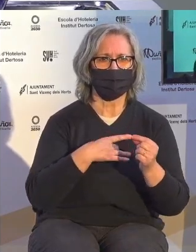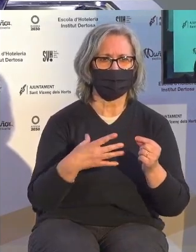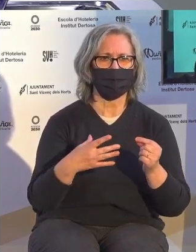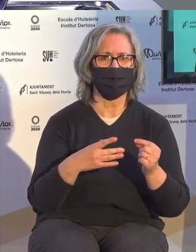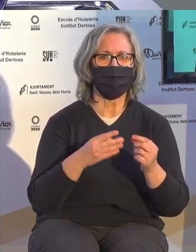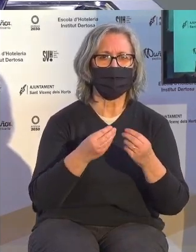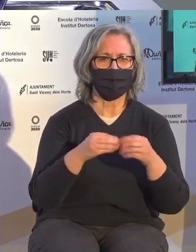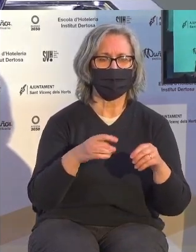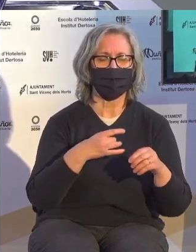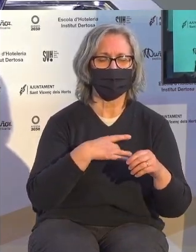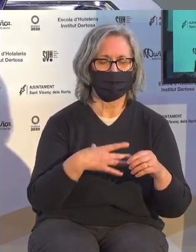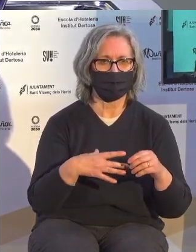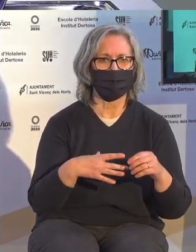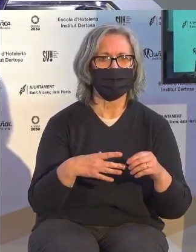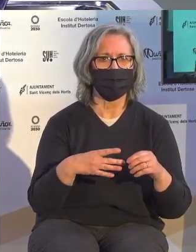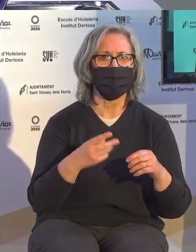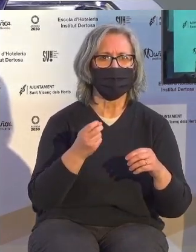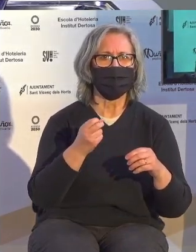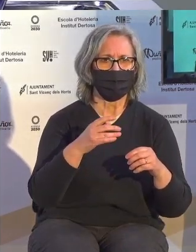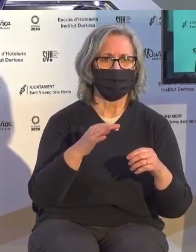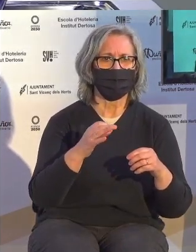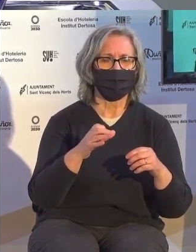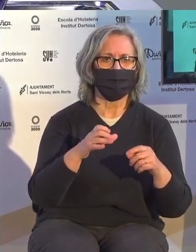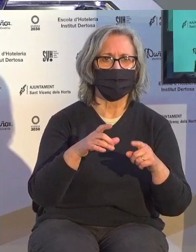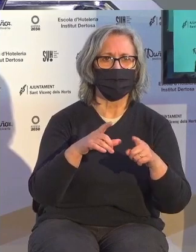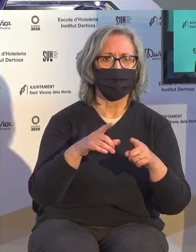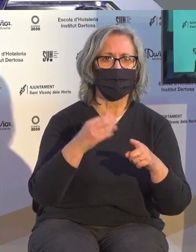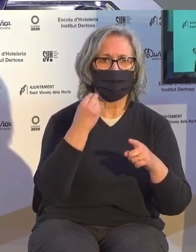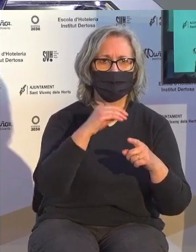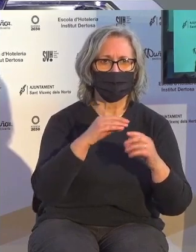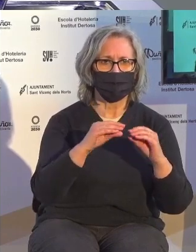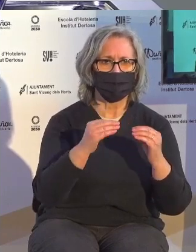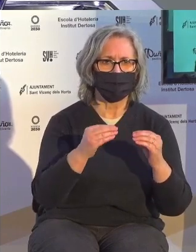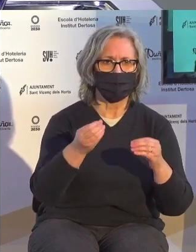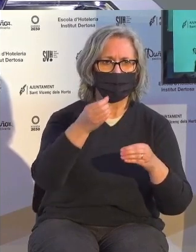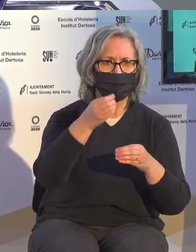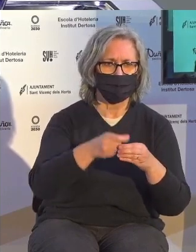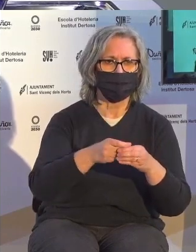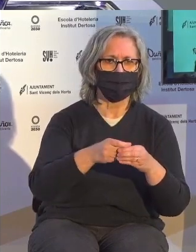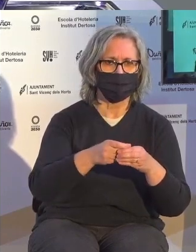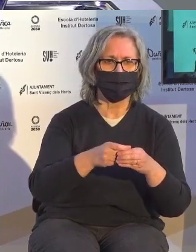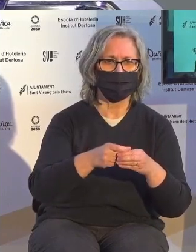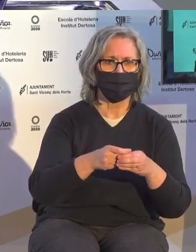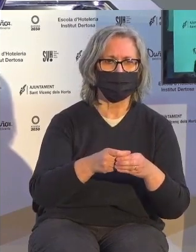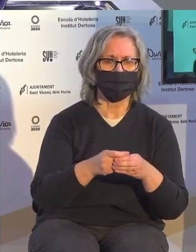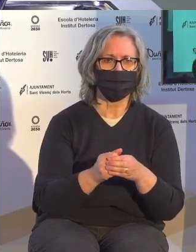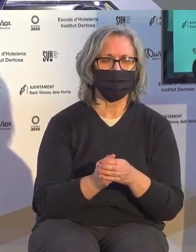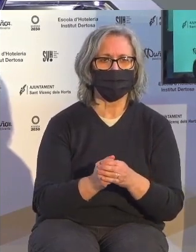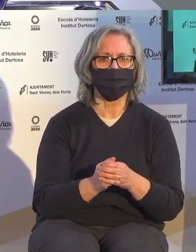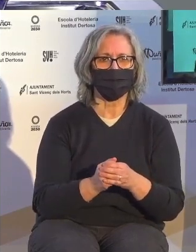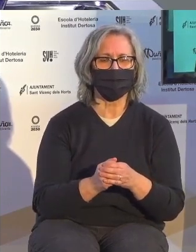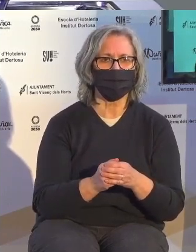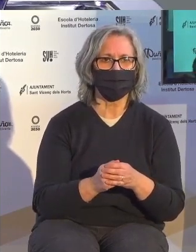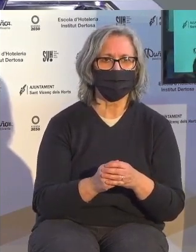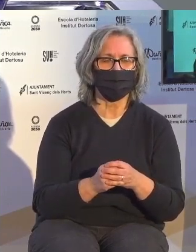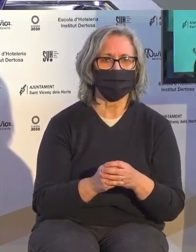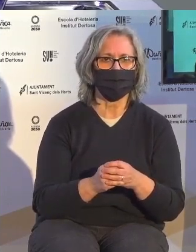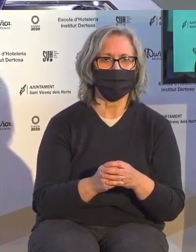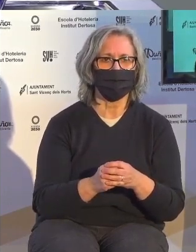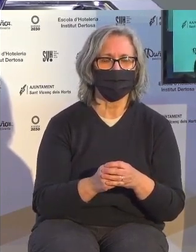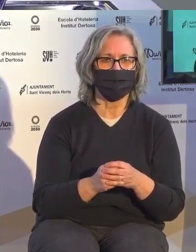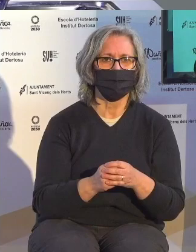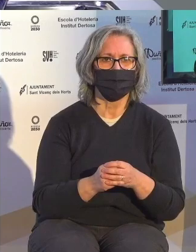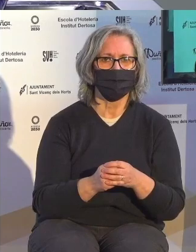esto en el restaurant lógicamente no tienes tiempo para preparar todos los días siempre tienes que hacer mis empleadas a tiempo